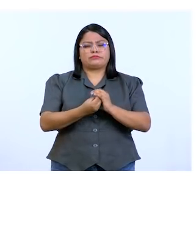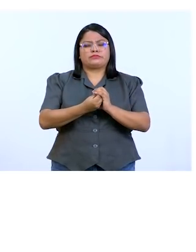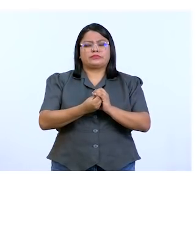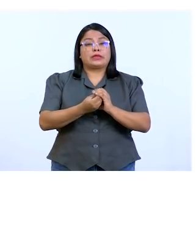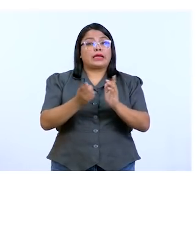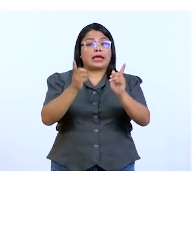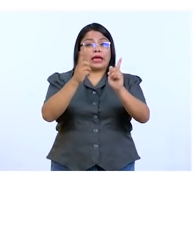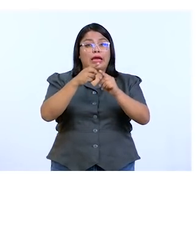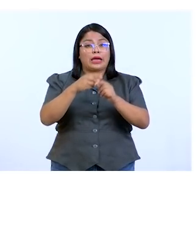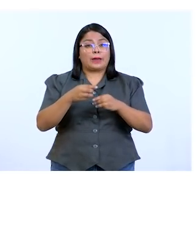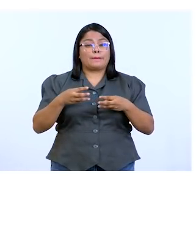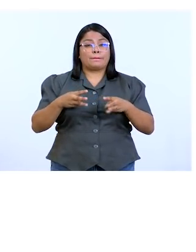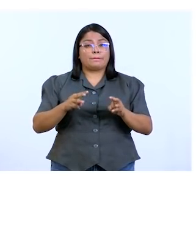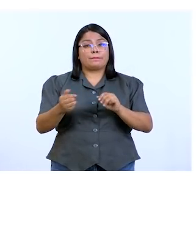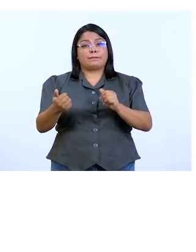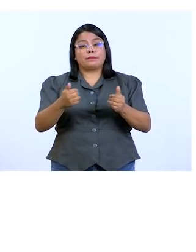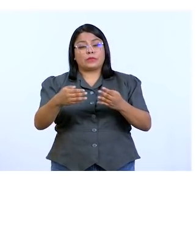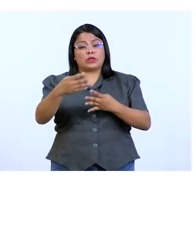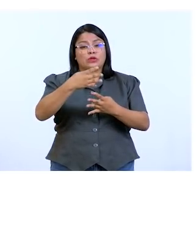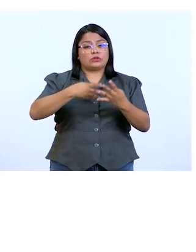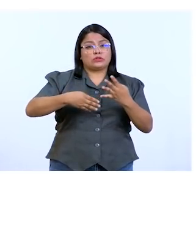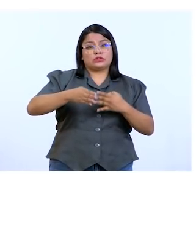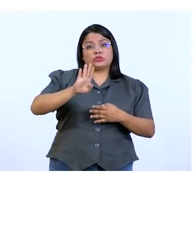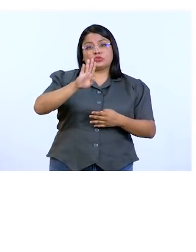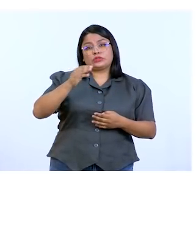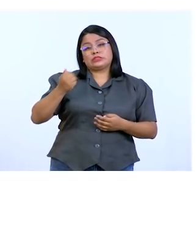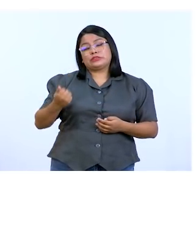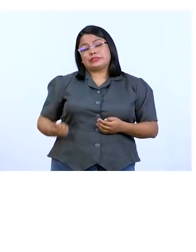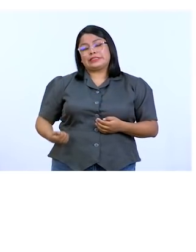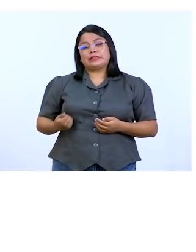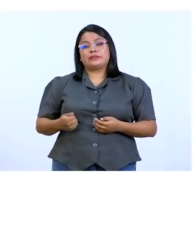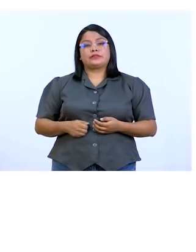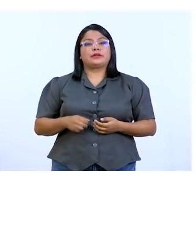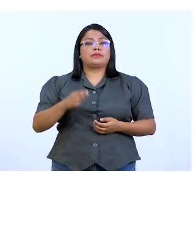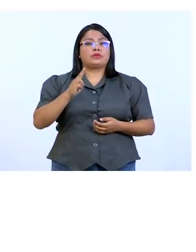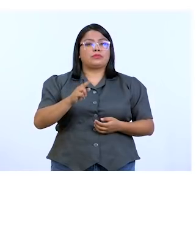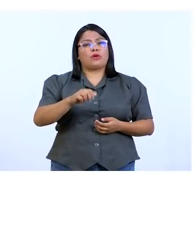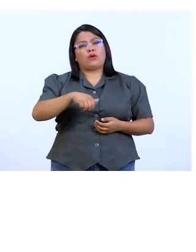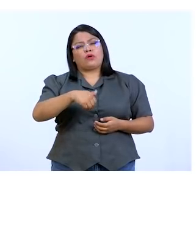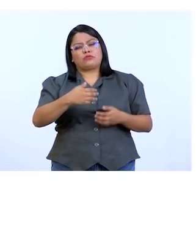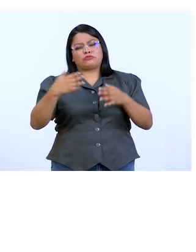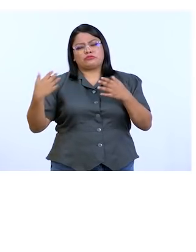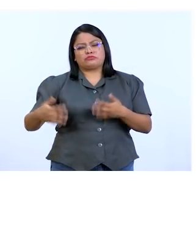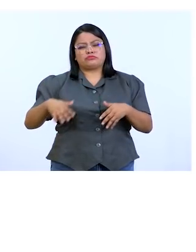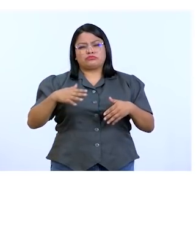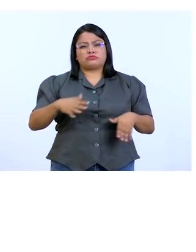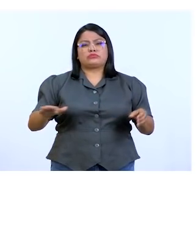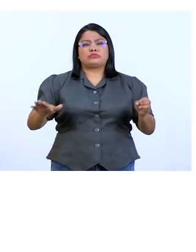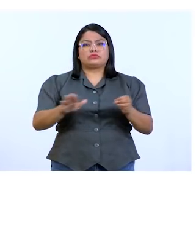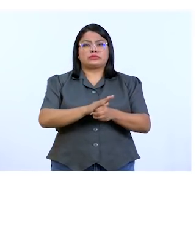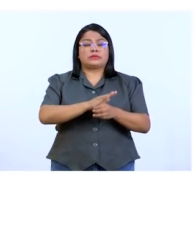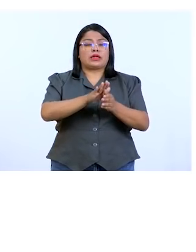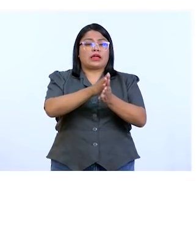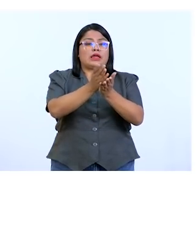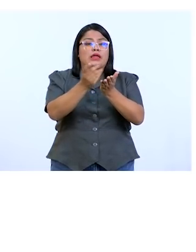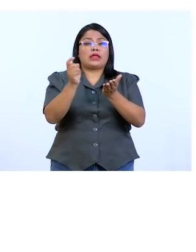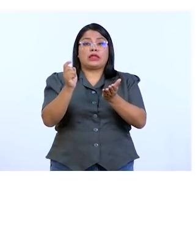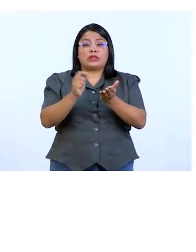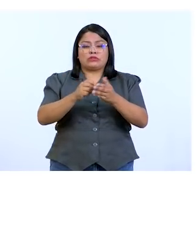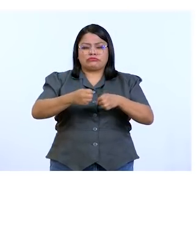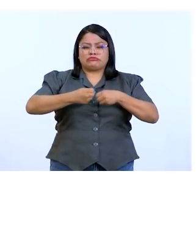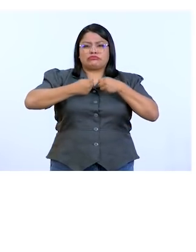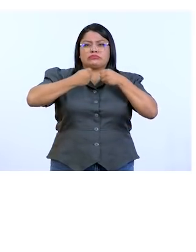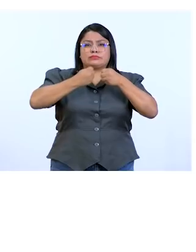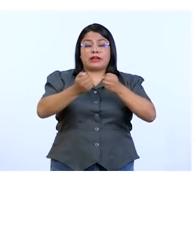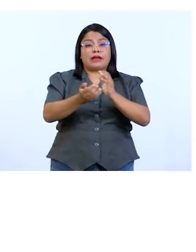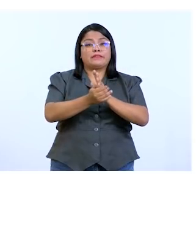agregar adecuaciones metodológicas según el contexto del estudiantado, así como otras actividades que complementen el libro de